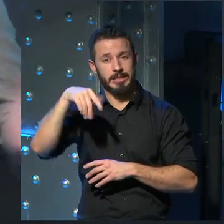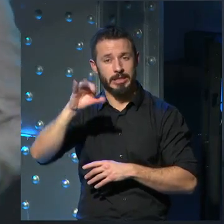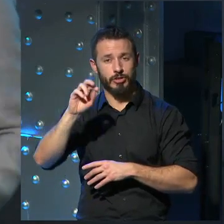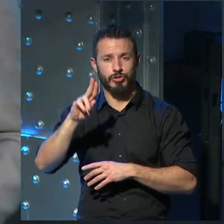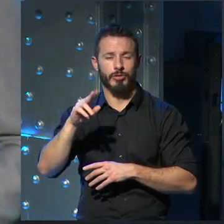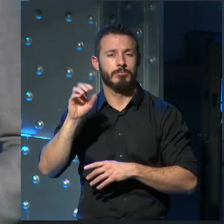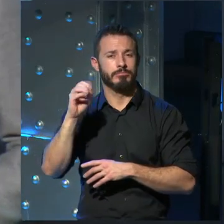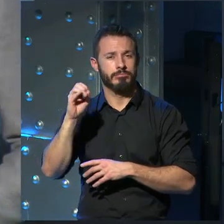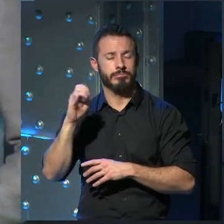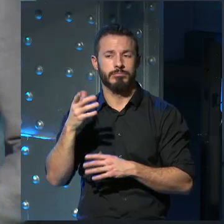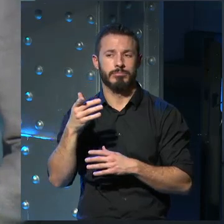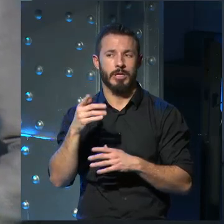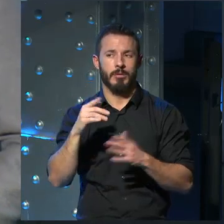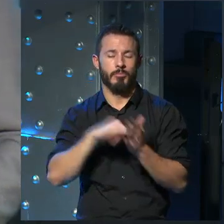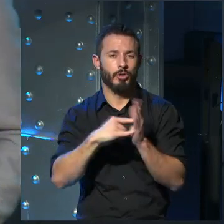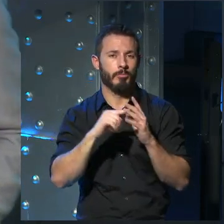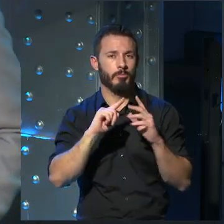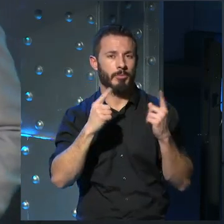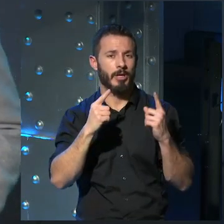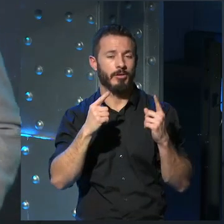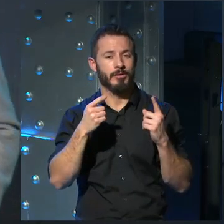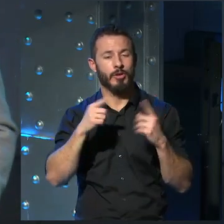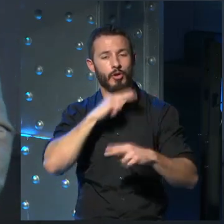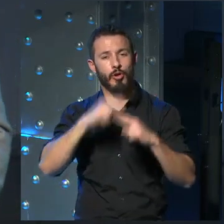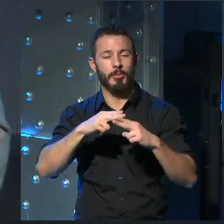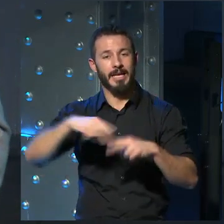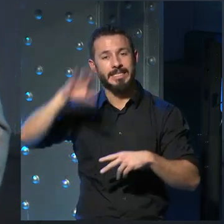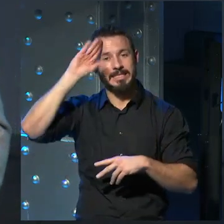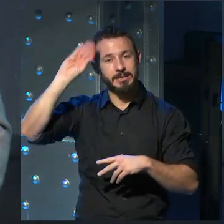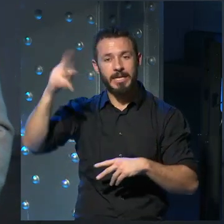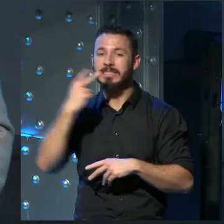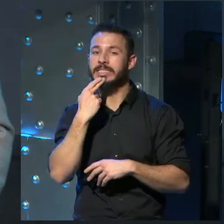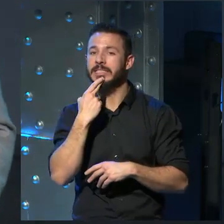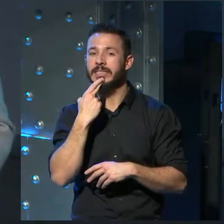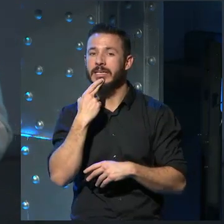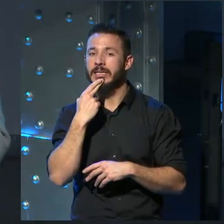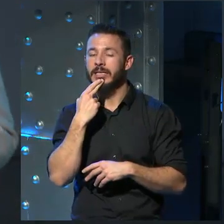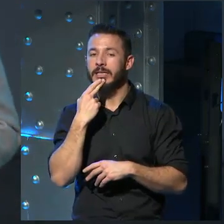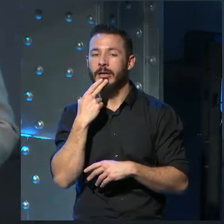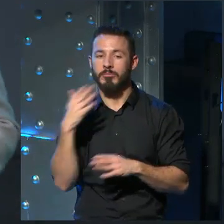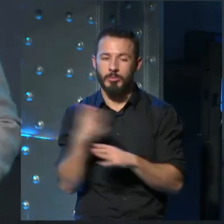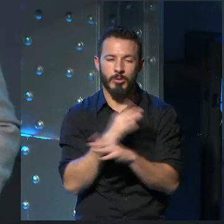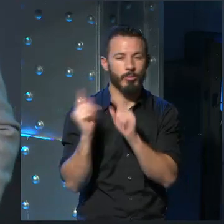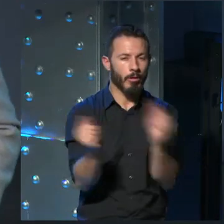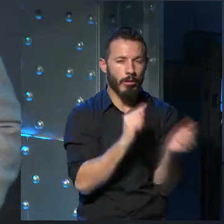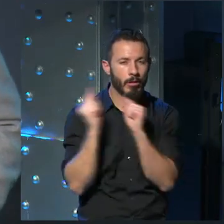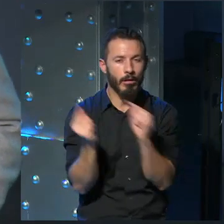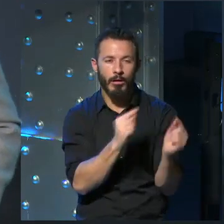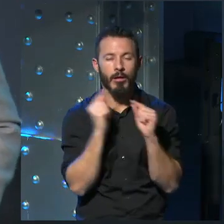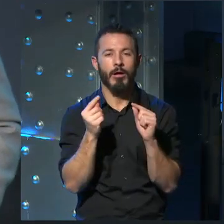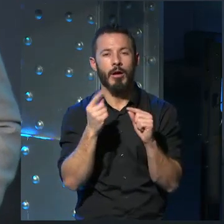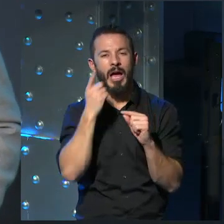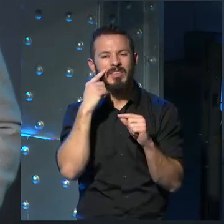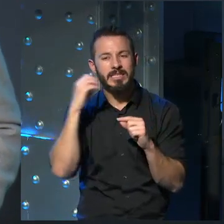proyecto que arrancó, que era Smart Santander, y cómo eran las primeras discusiones que teníamos sobre qué tipo